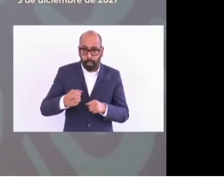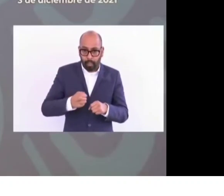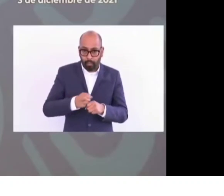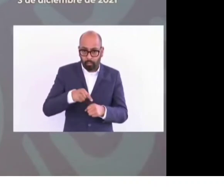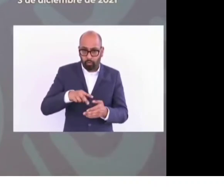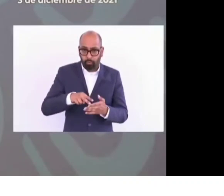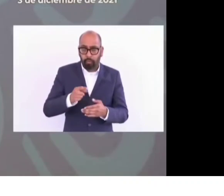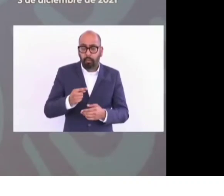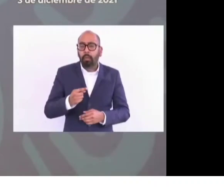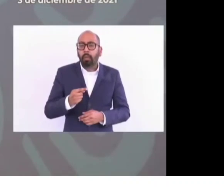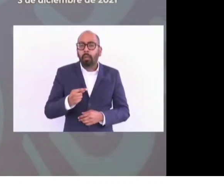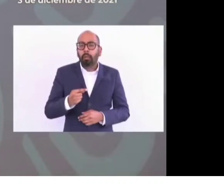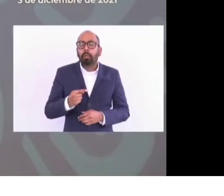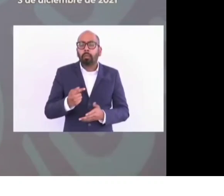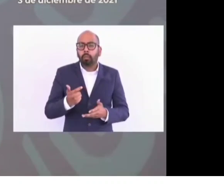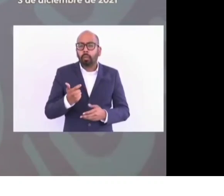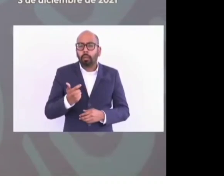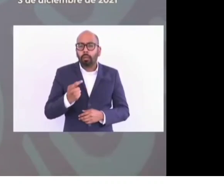141 pesos